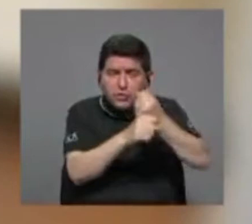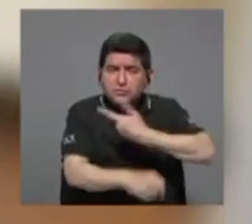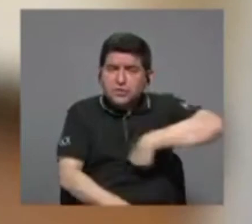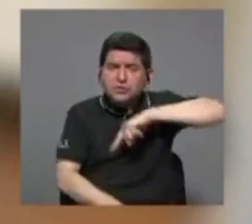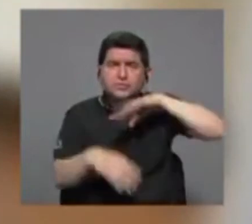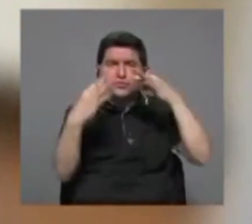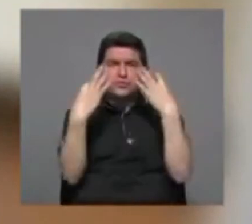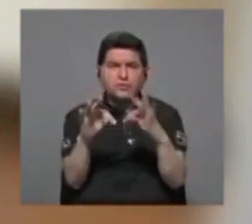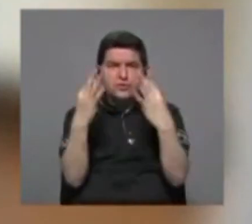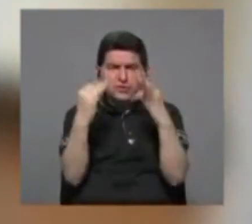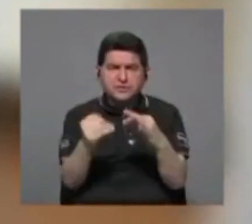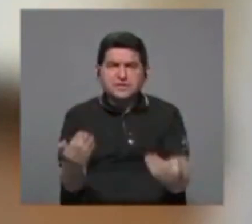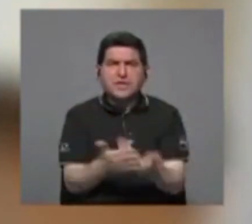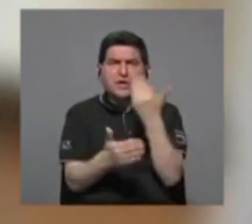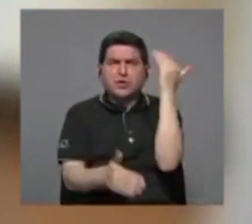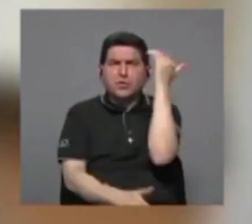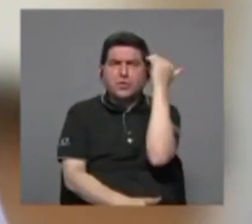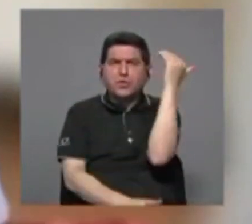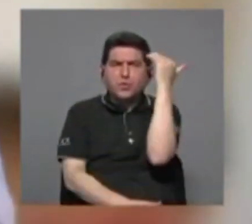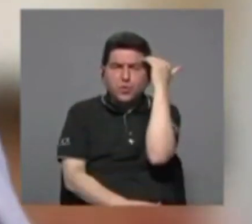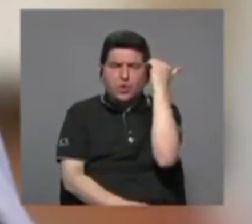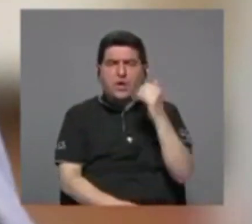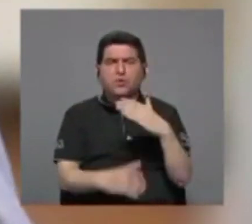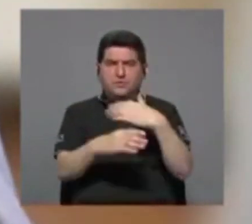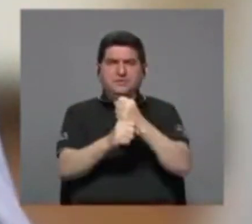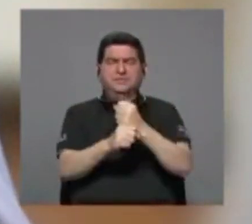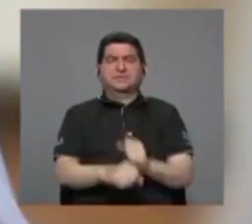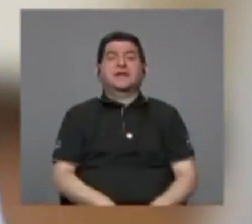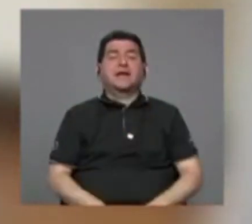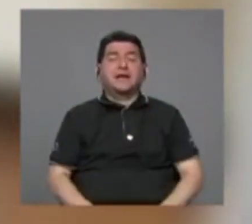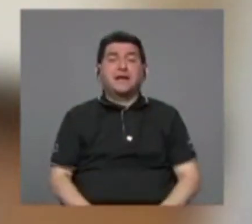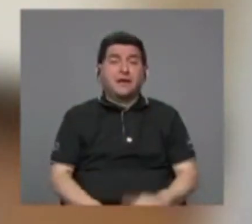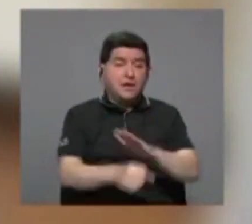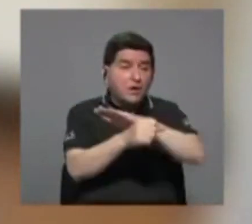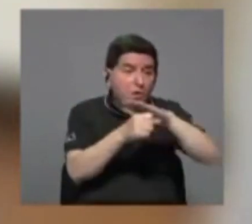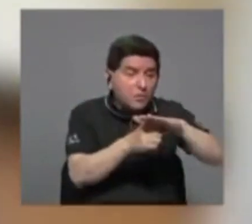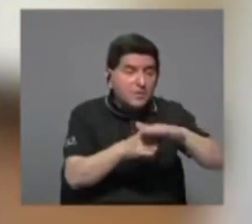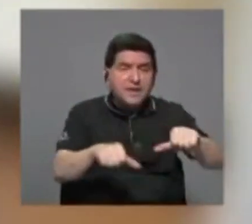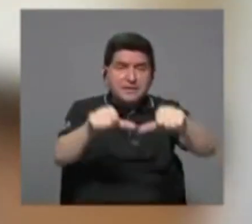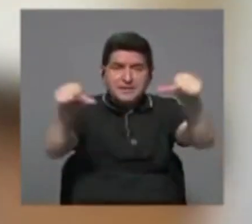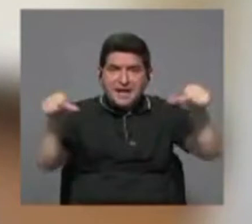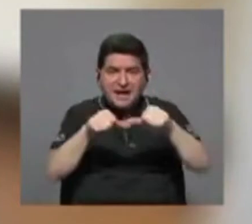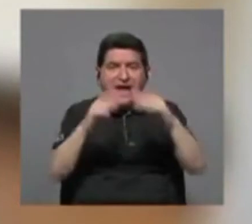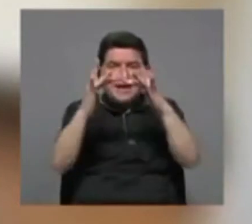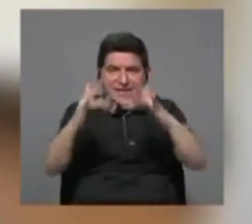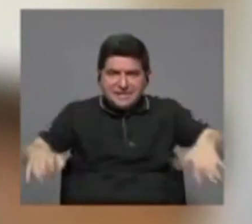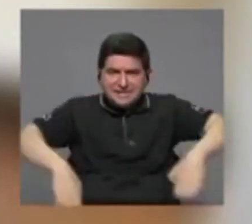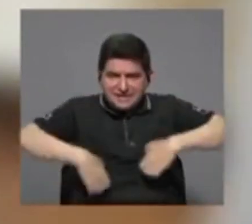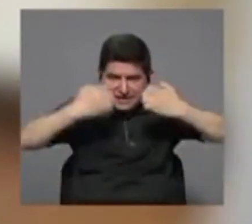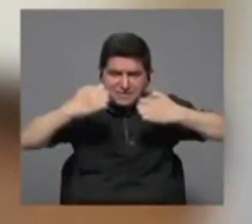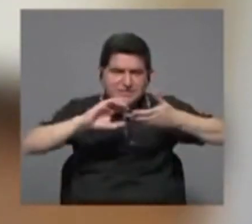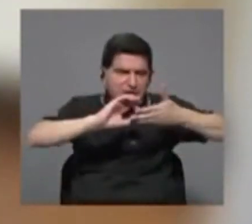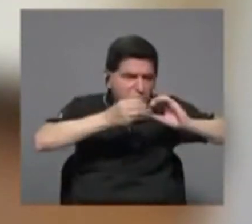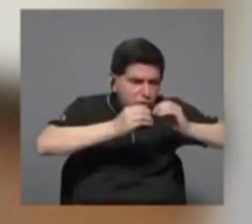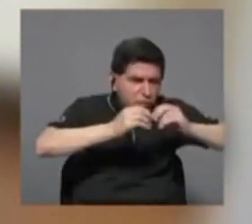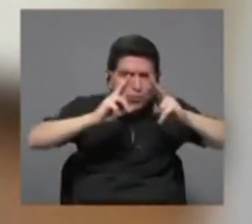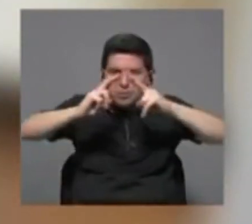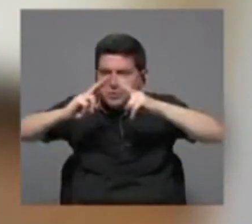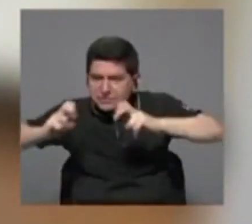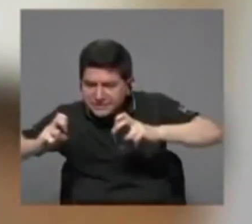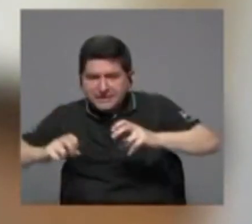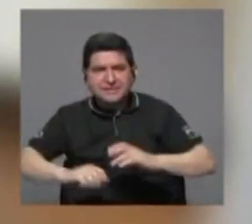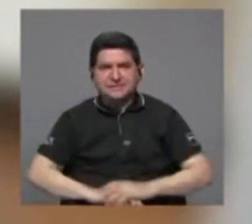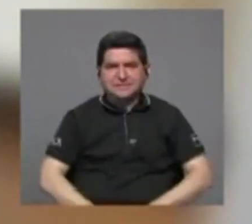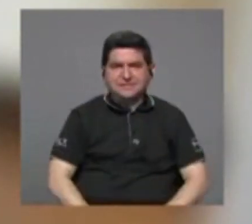procurando generar nuevos conocimientos, llenar áreas en donde hay vacíos de datos y análisis